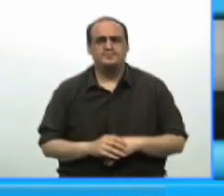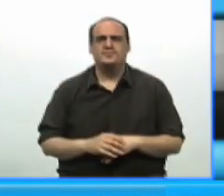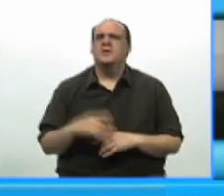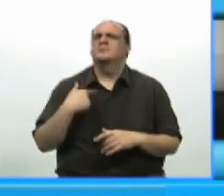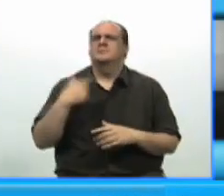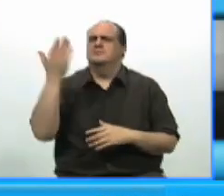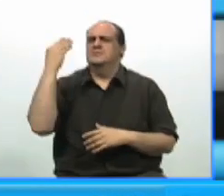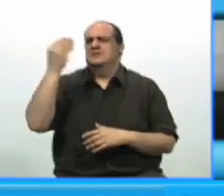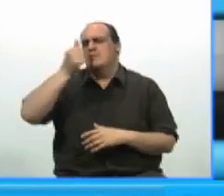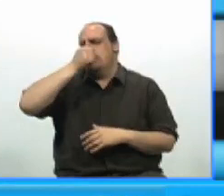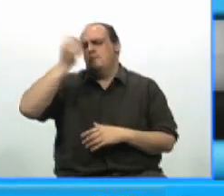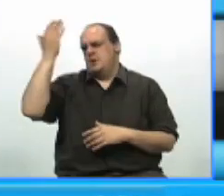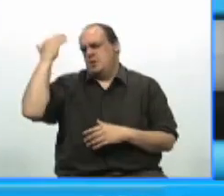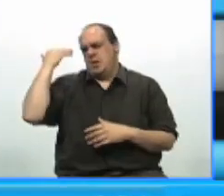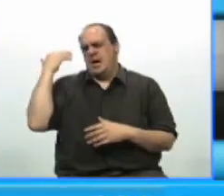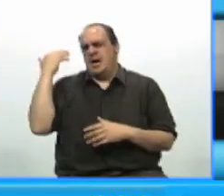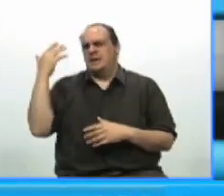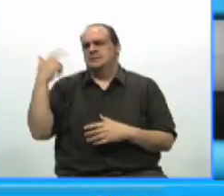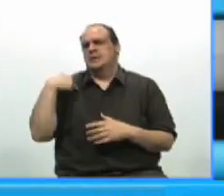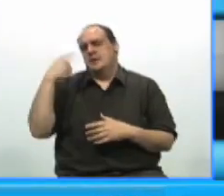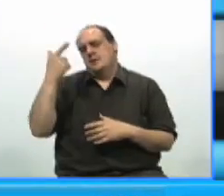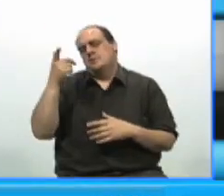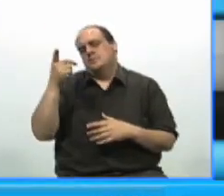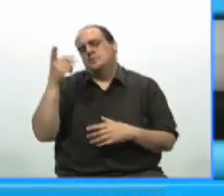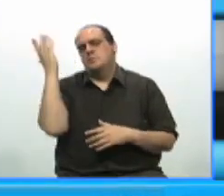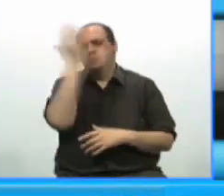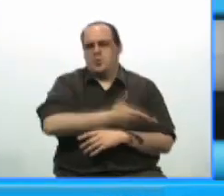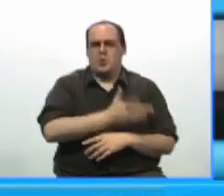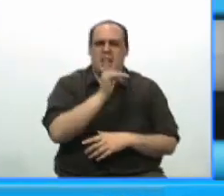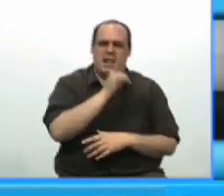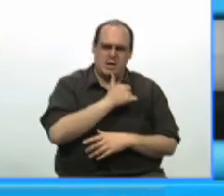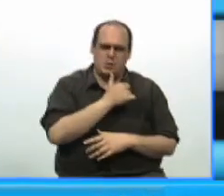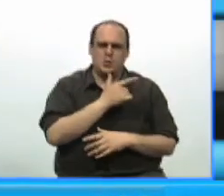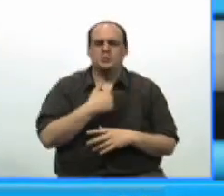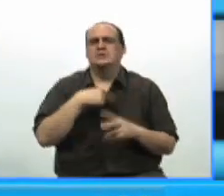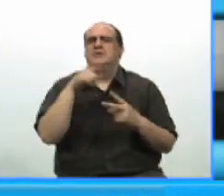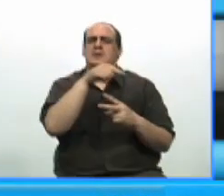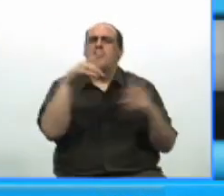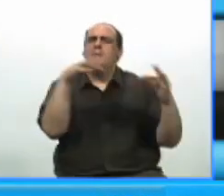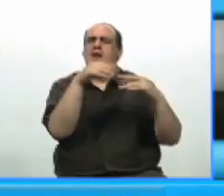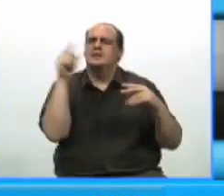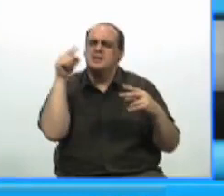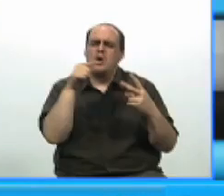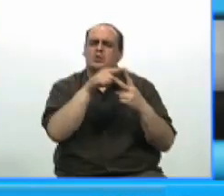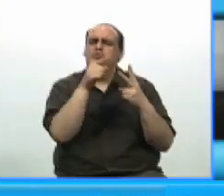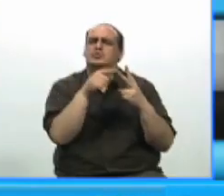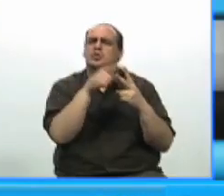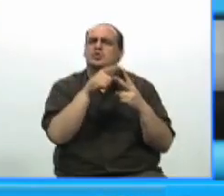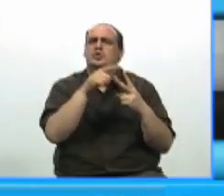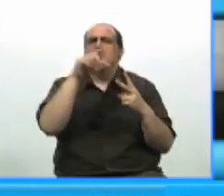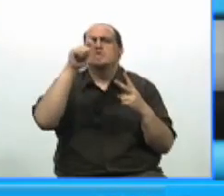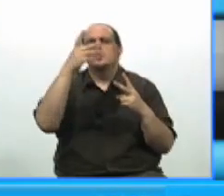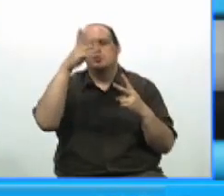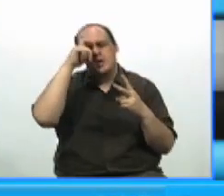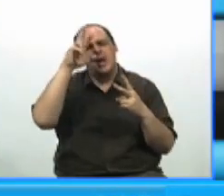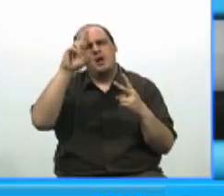ocurrido el último fin de semana y la, por supuesto, muy buena victoria frente a Lanús y preguntarte por dos cuestiones de ese partido. Primero, sí. Si Cuero hace ese tipo de goles